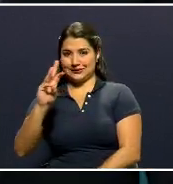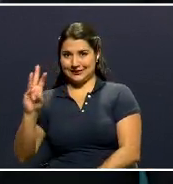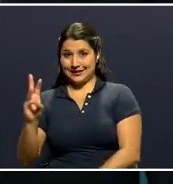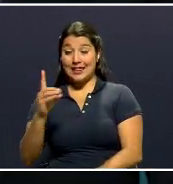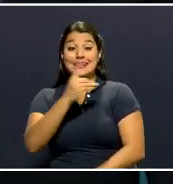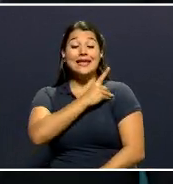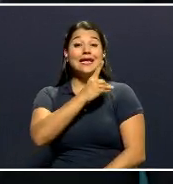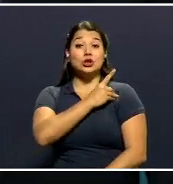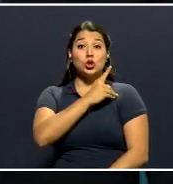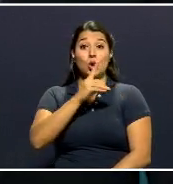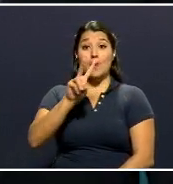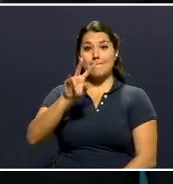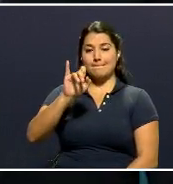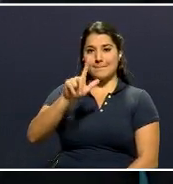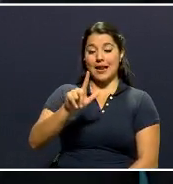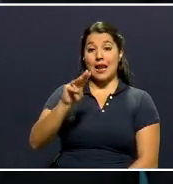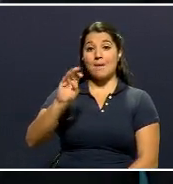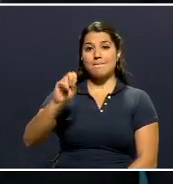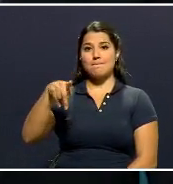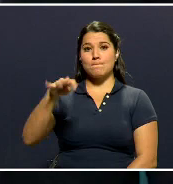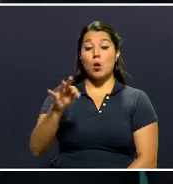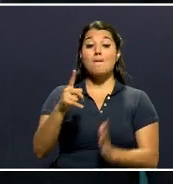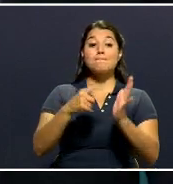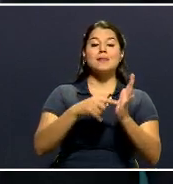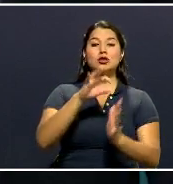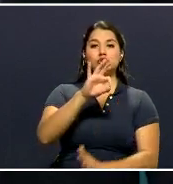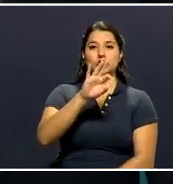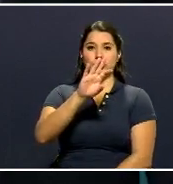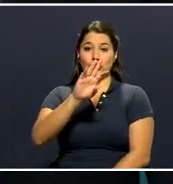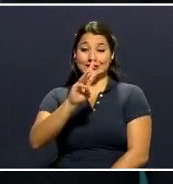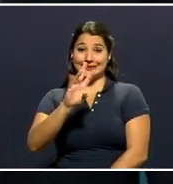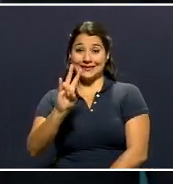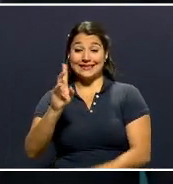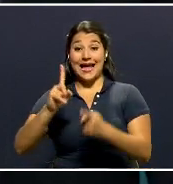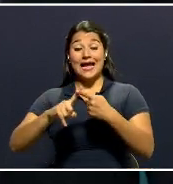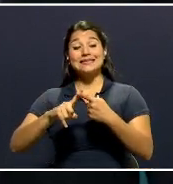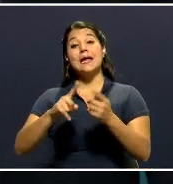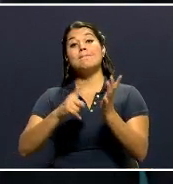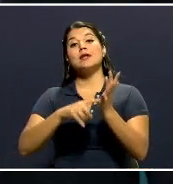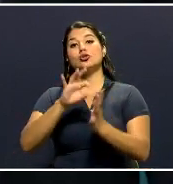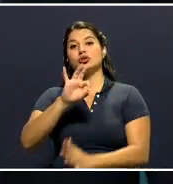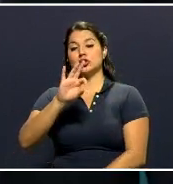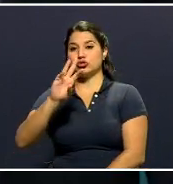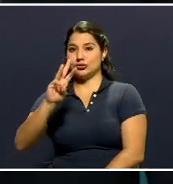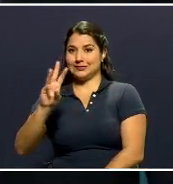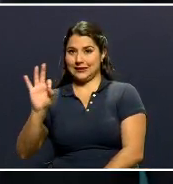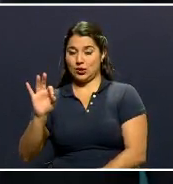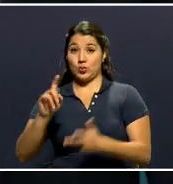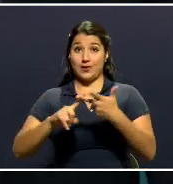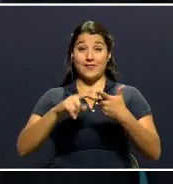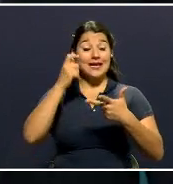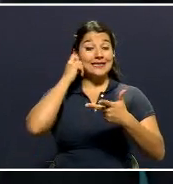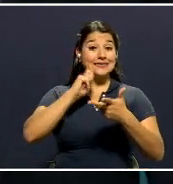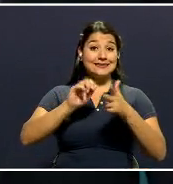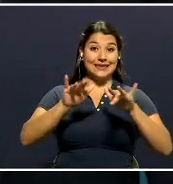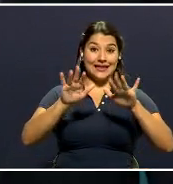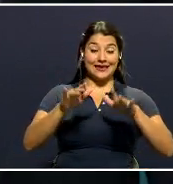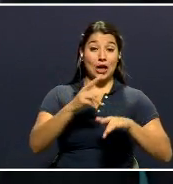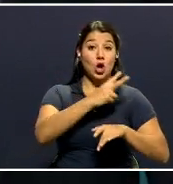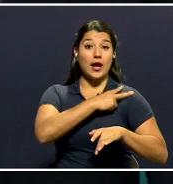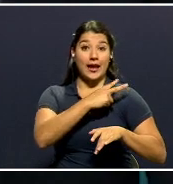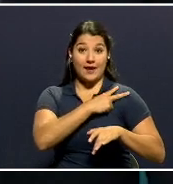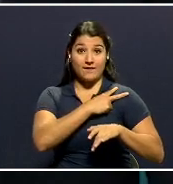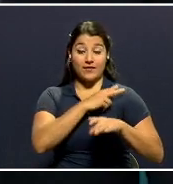MOP entre 1967 y 1969, secretario y jefe de campaña de la Coalición